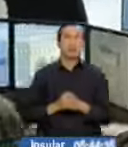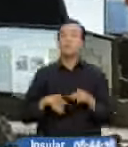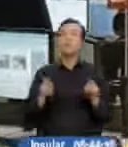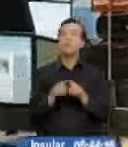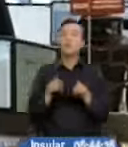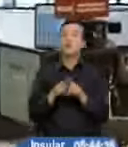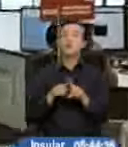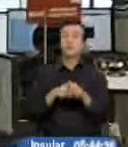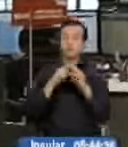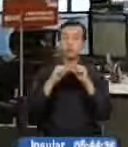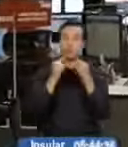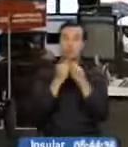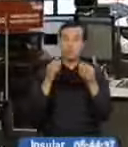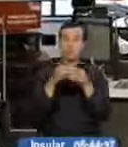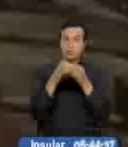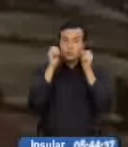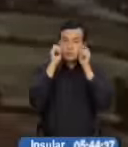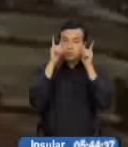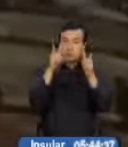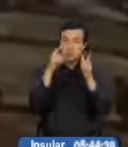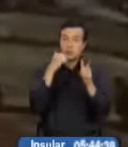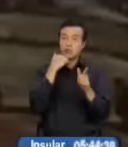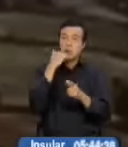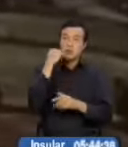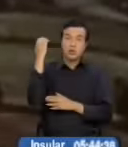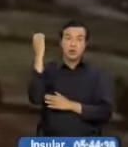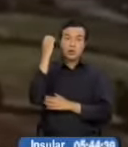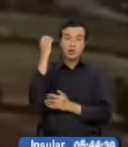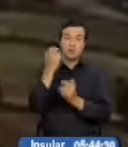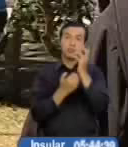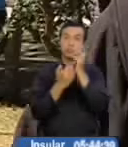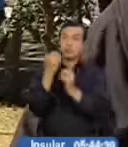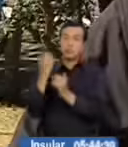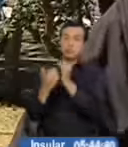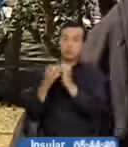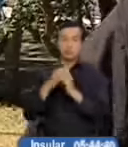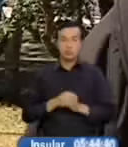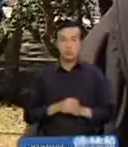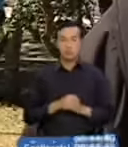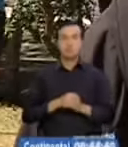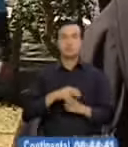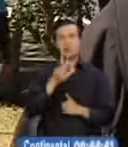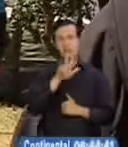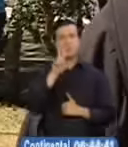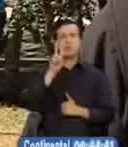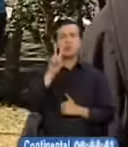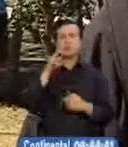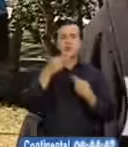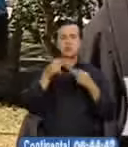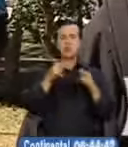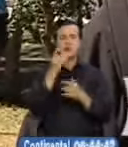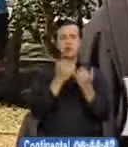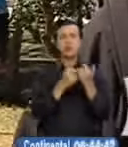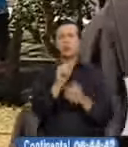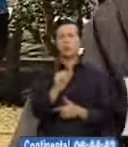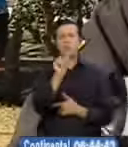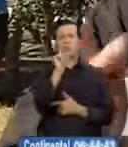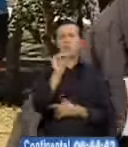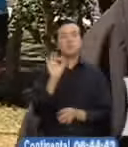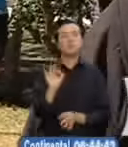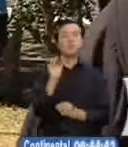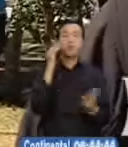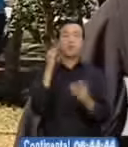se activó la mesa de monitoreo y respuesta ante emergencias por incendios. No tenemos más de 32 hectáreas afectadas, eso es muy bueno